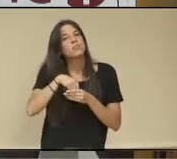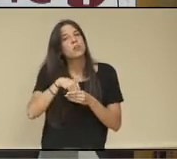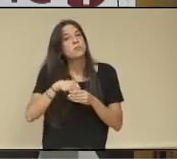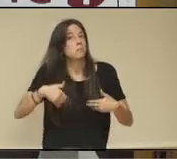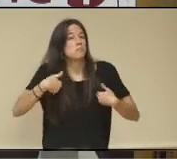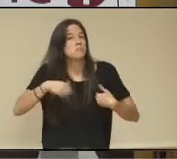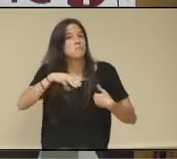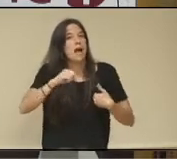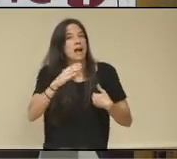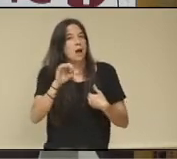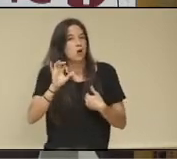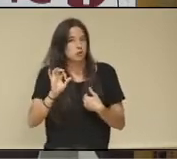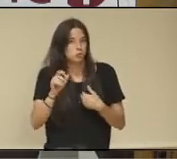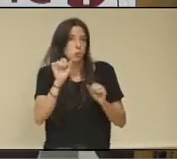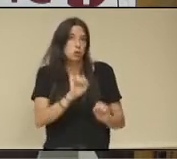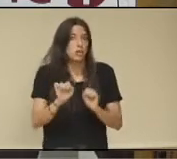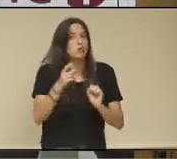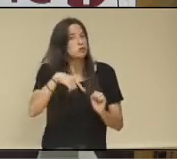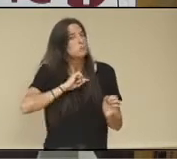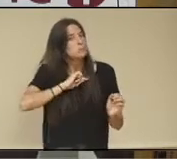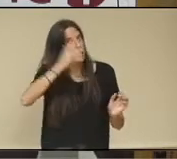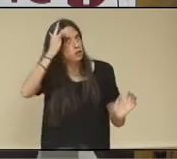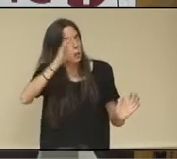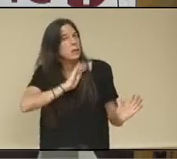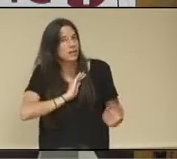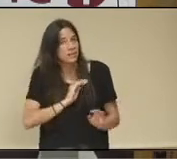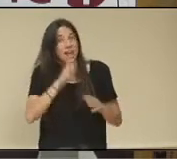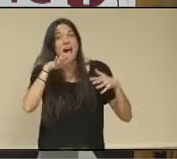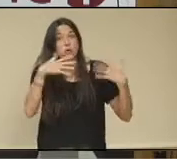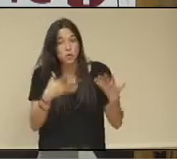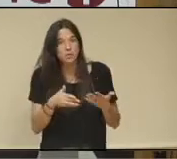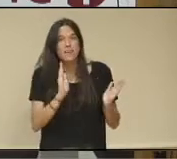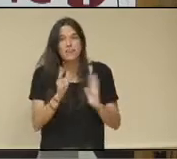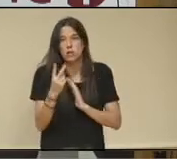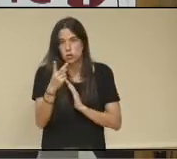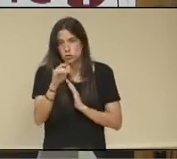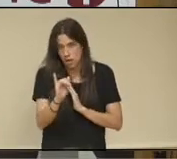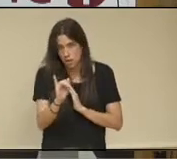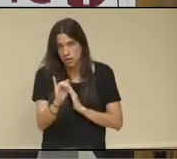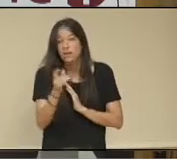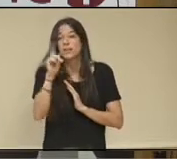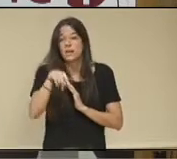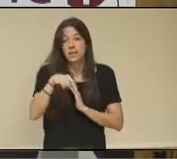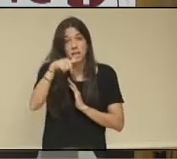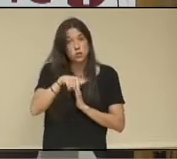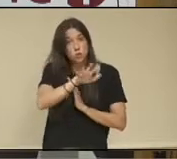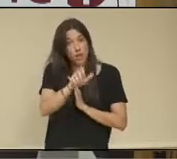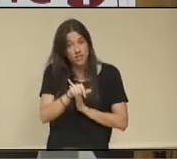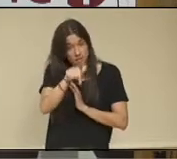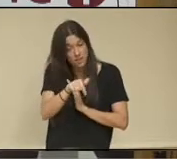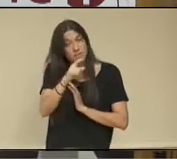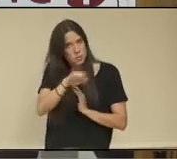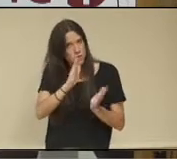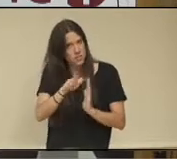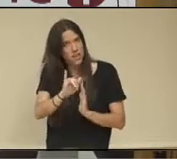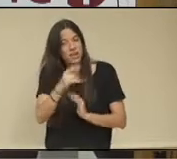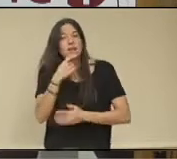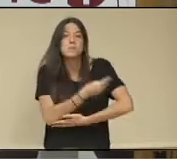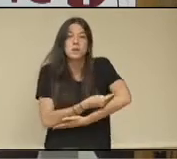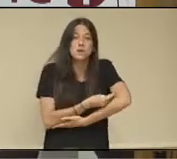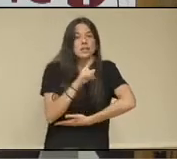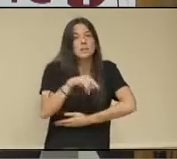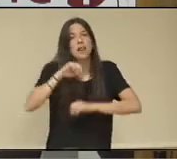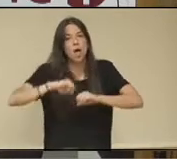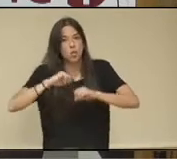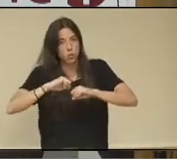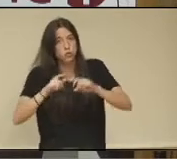protegidos. Estamos bastante ilusionados. Actualmente hay 2 fases A también en Sudáfrica, tanto en bebés como en adultos,